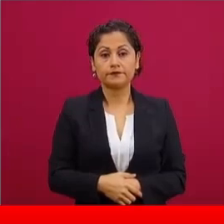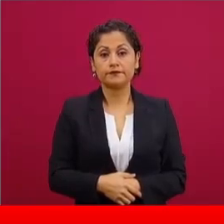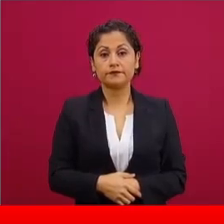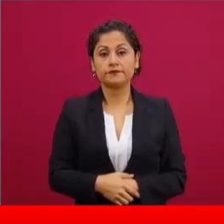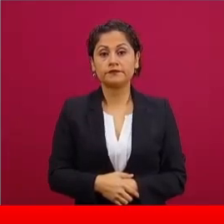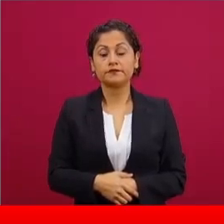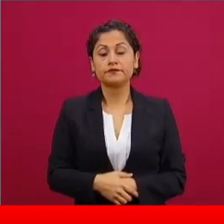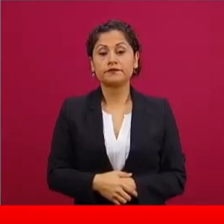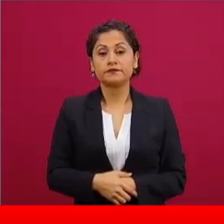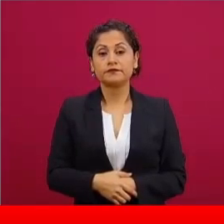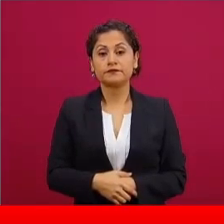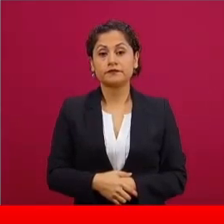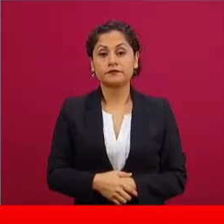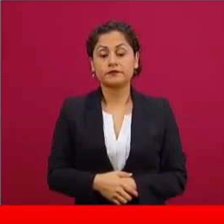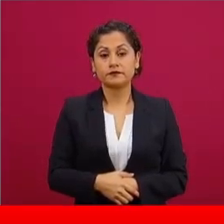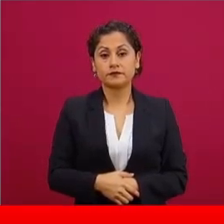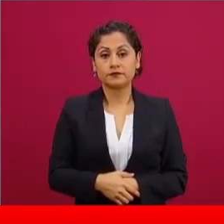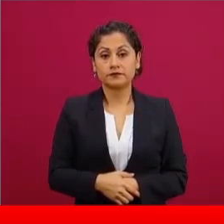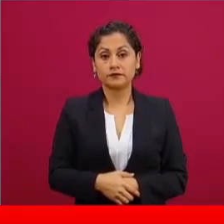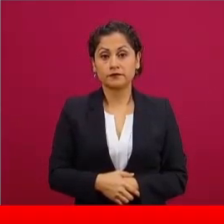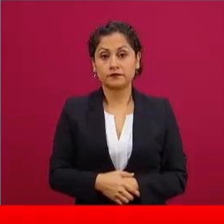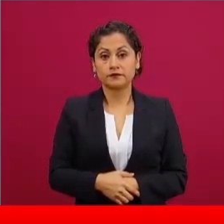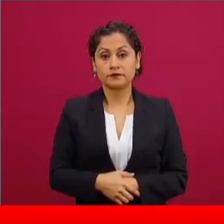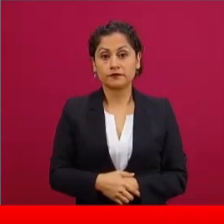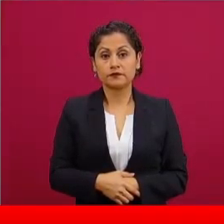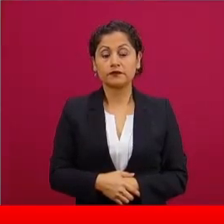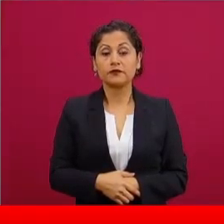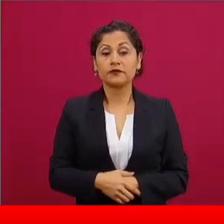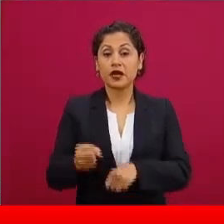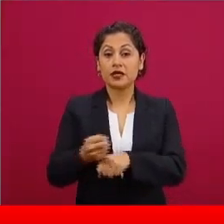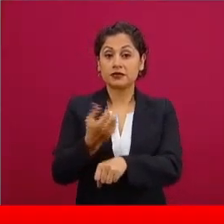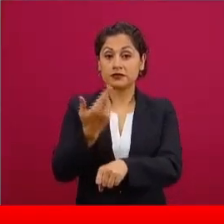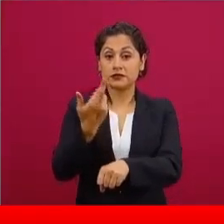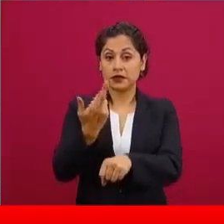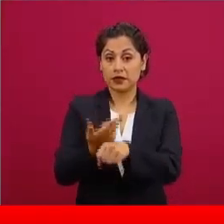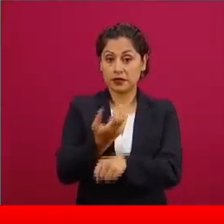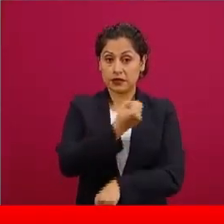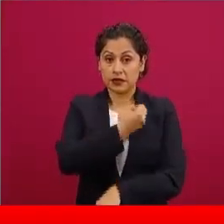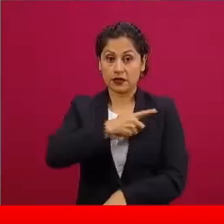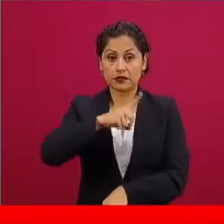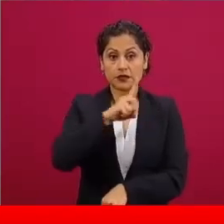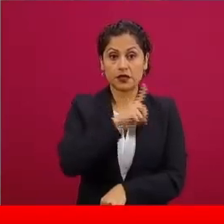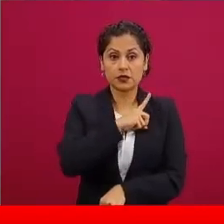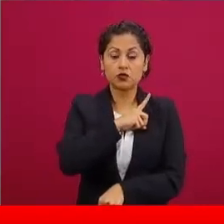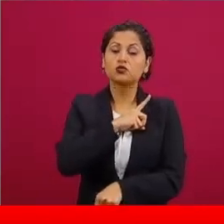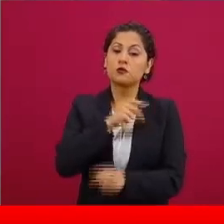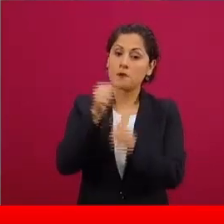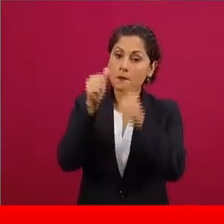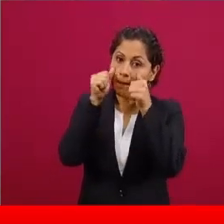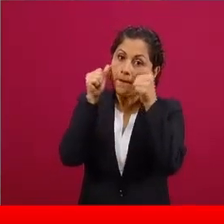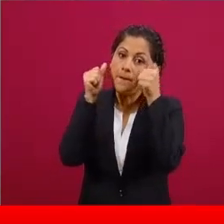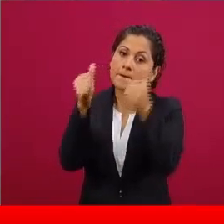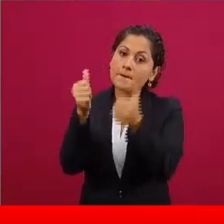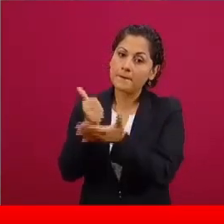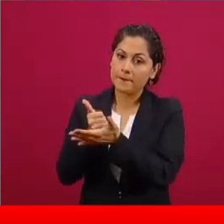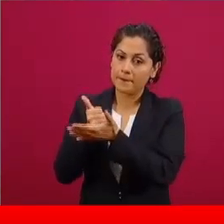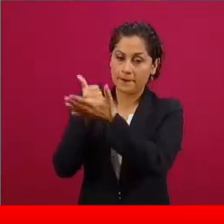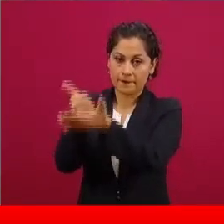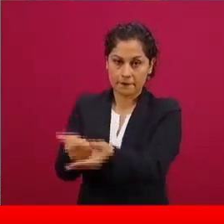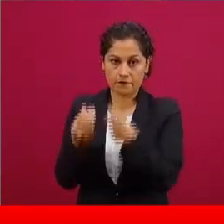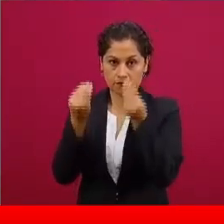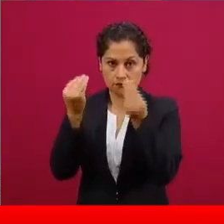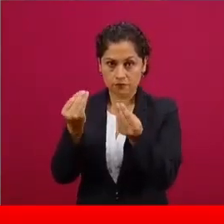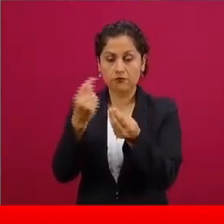excepcional la secretaria de salud la guardia nacional